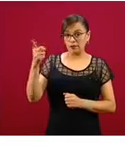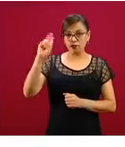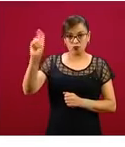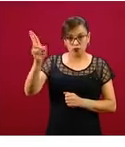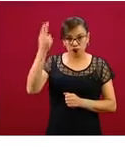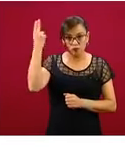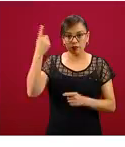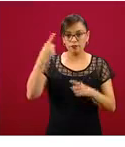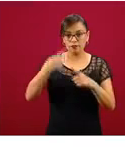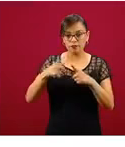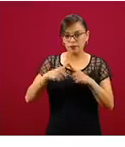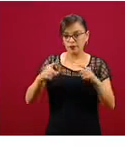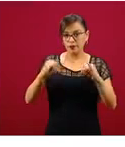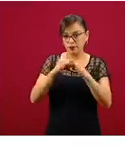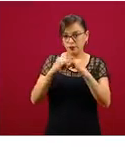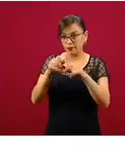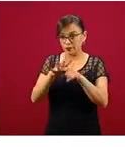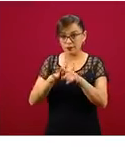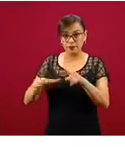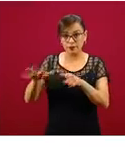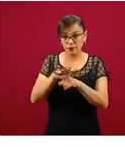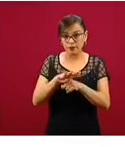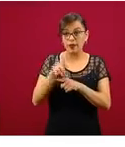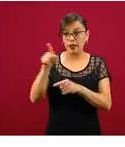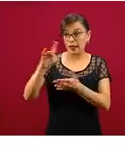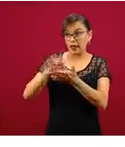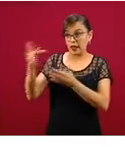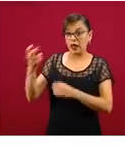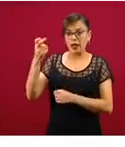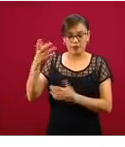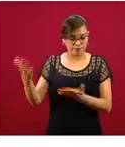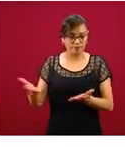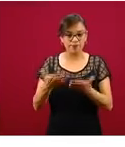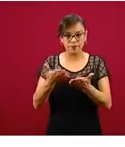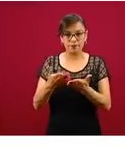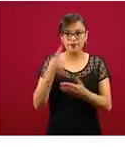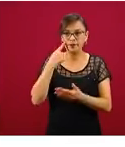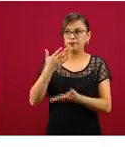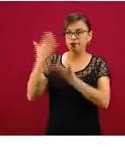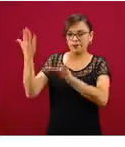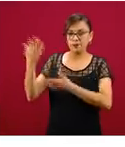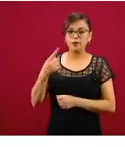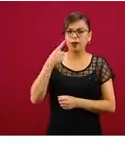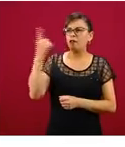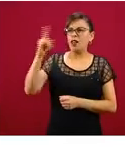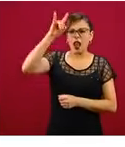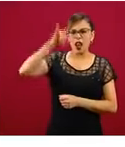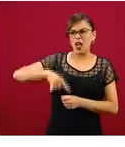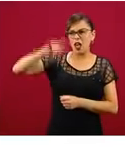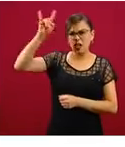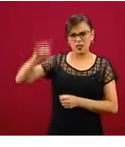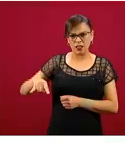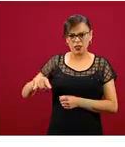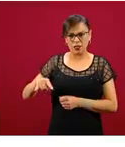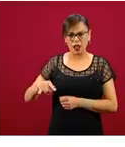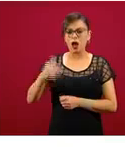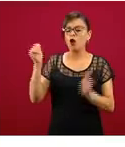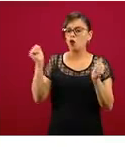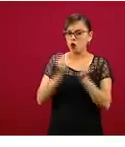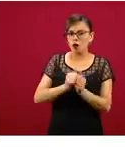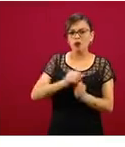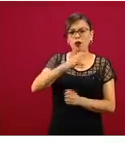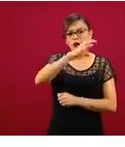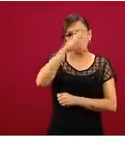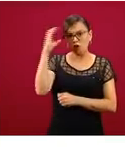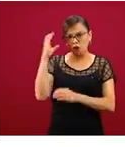momento yo creo que próximamente, ya llevamos mucho tiempo sin hacerlo, vamos a poner la lista completa, si ellos y ellas nos lo permiten, incluso las fotos de